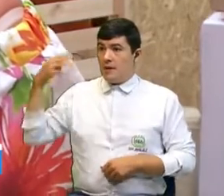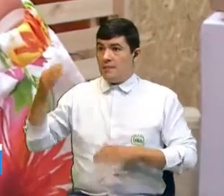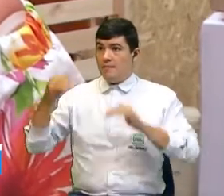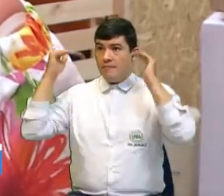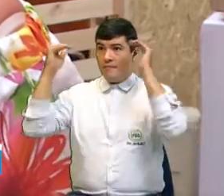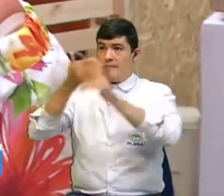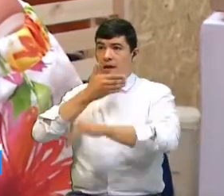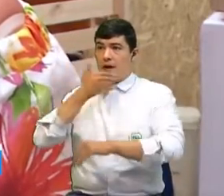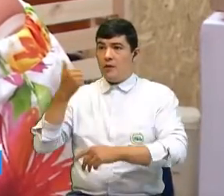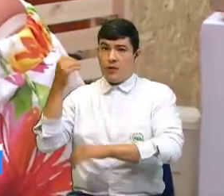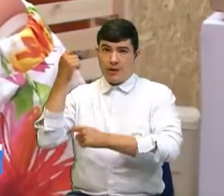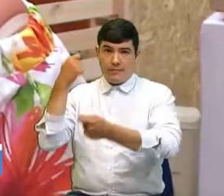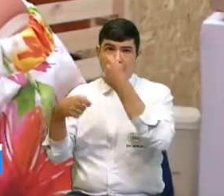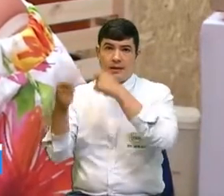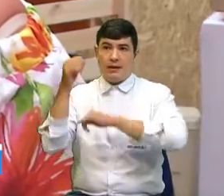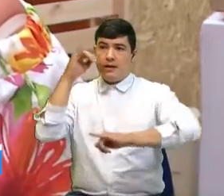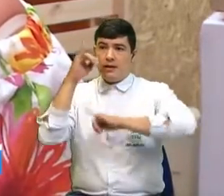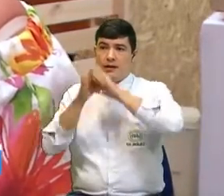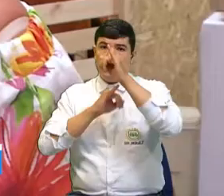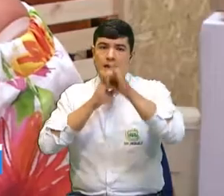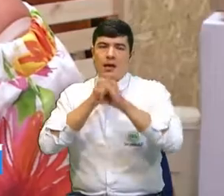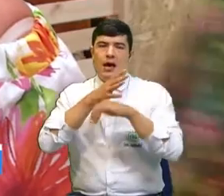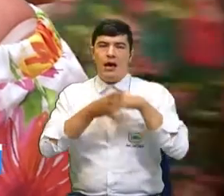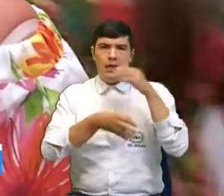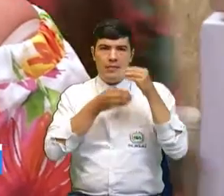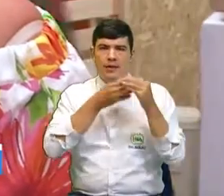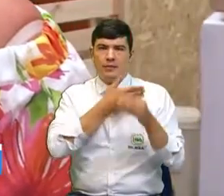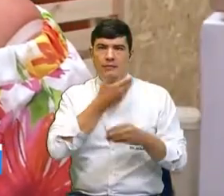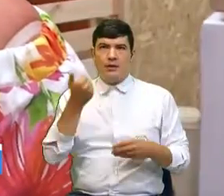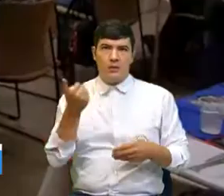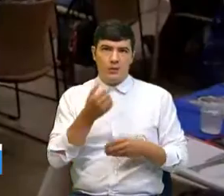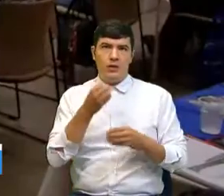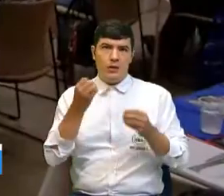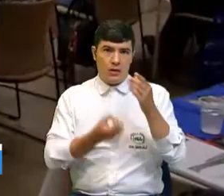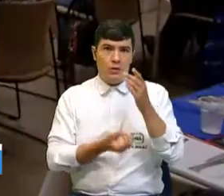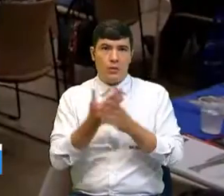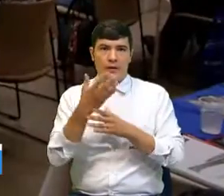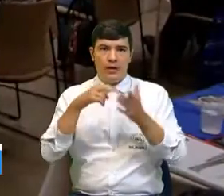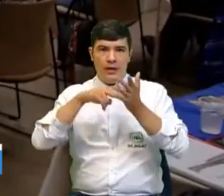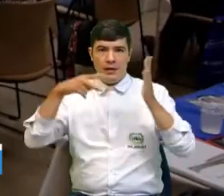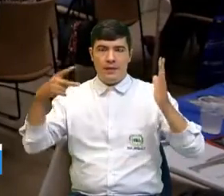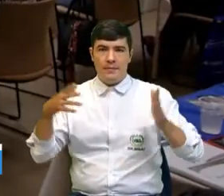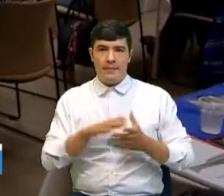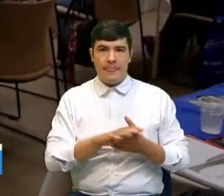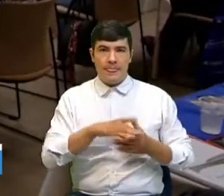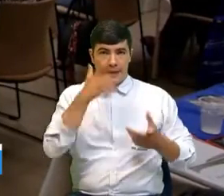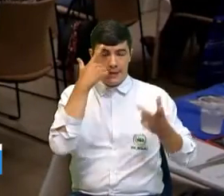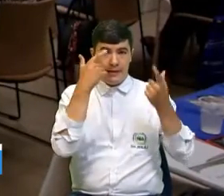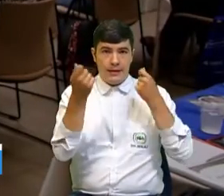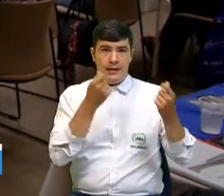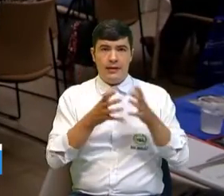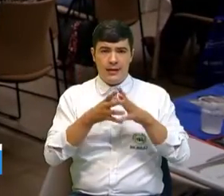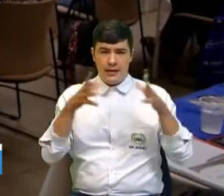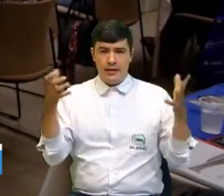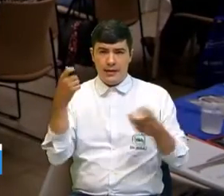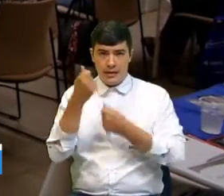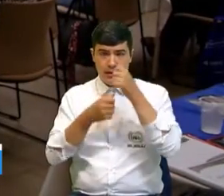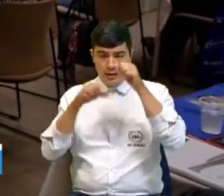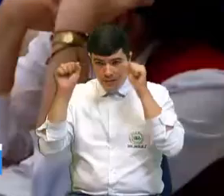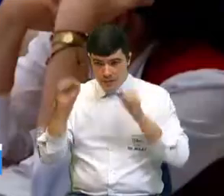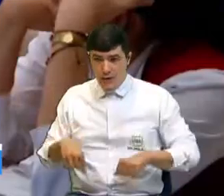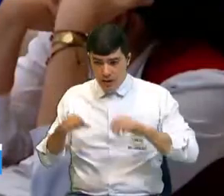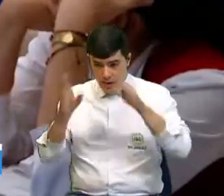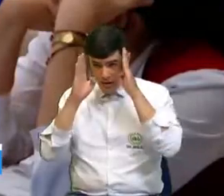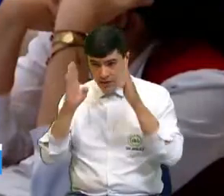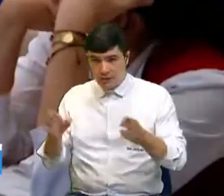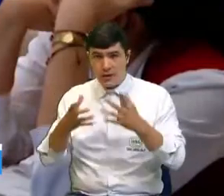internacional y para que estemos acordes con la nueva tecnología. Estrategias macroeconómicas para abordar en las empresas y